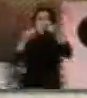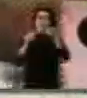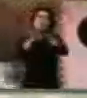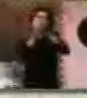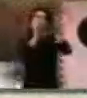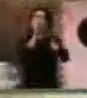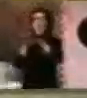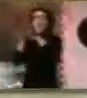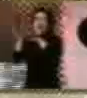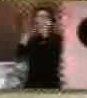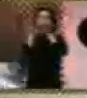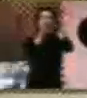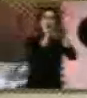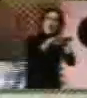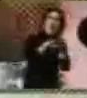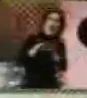Para